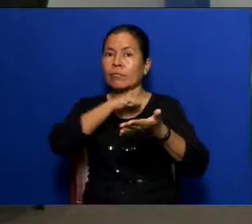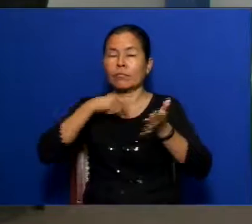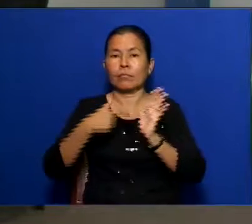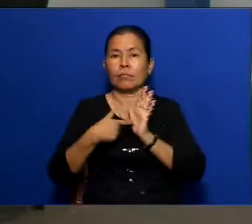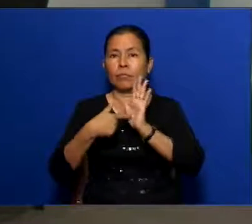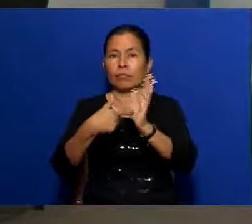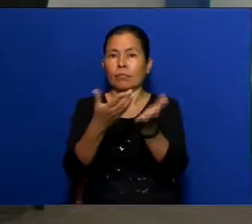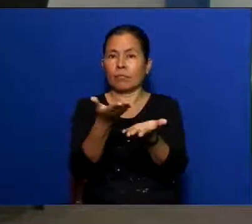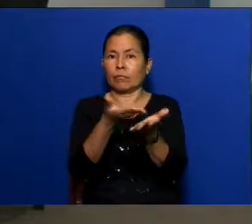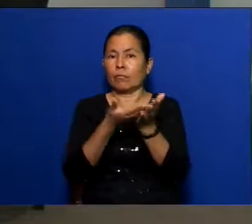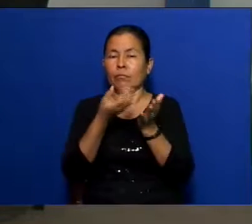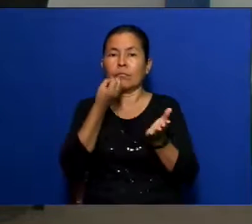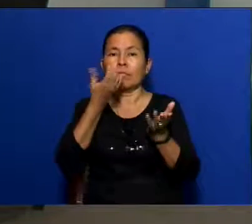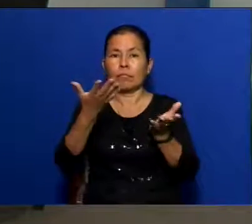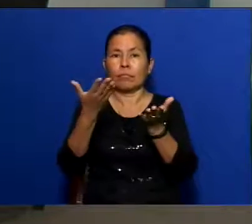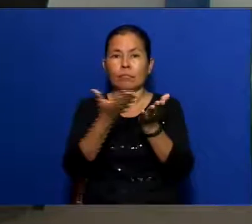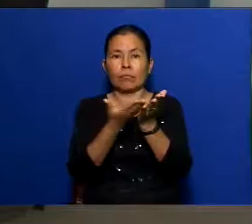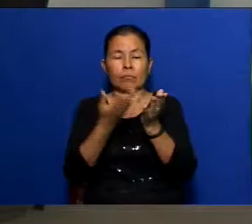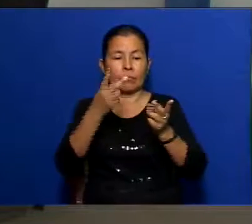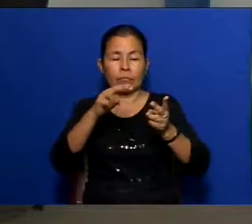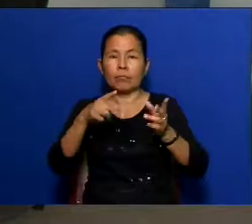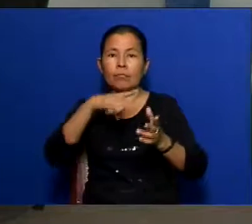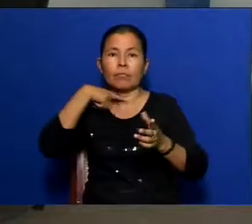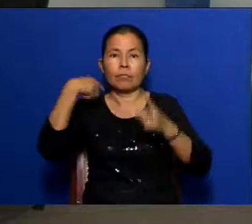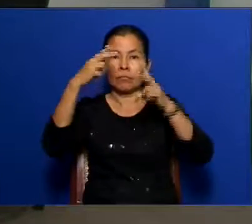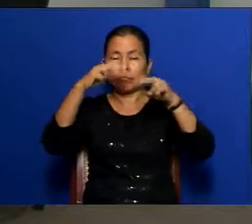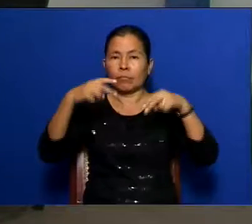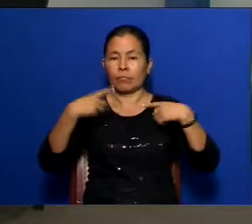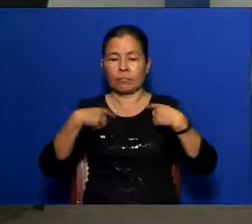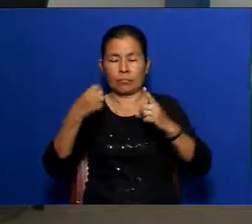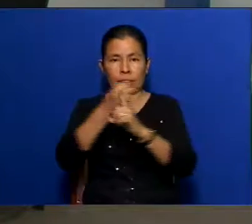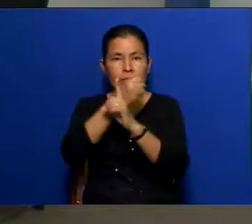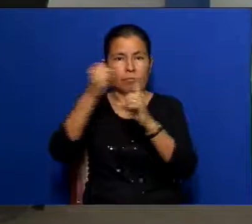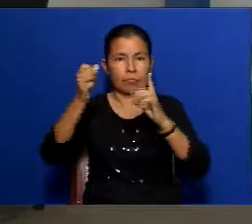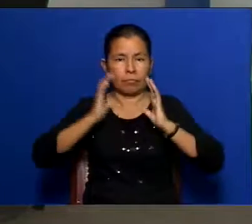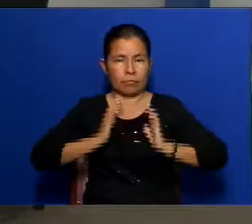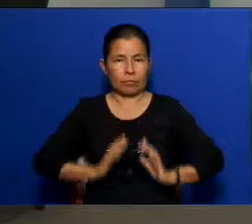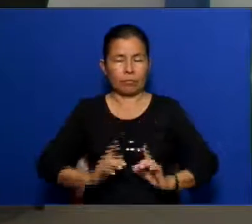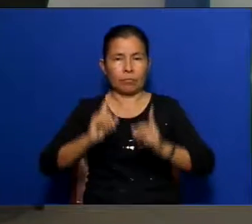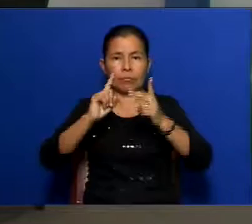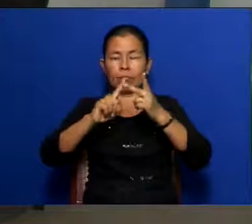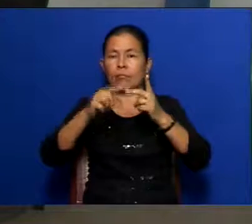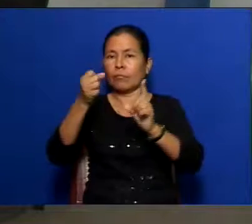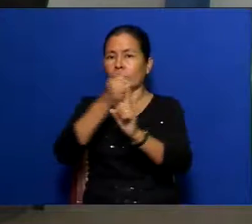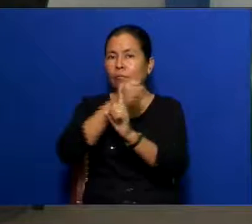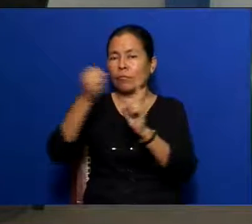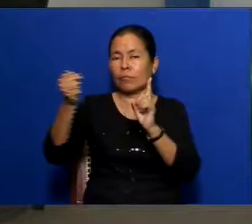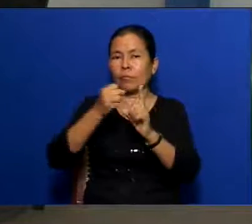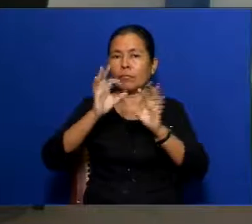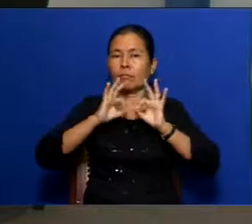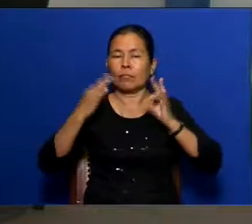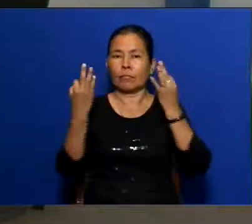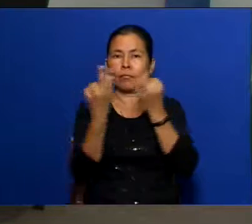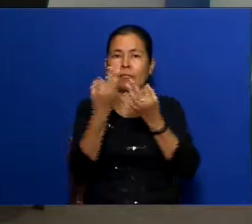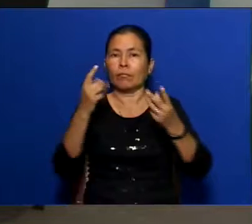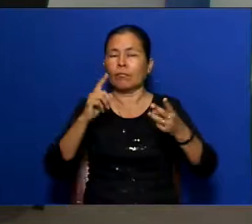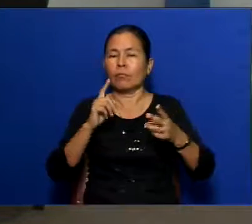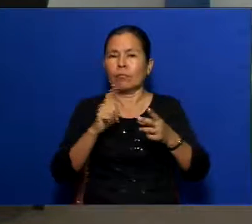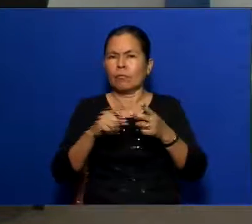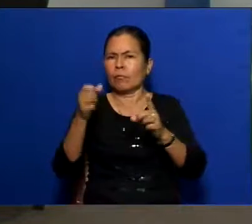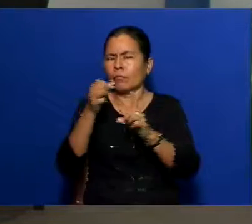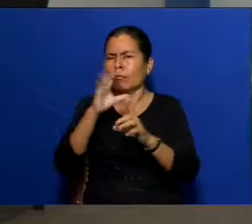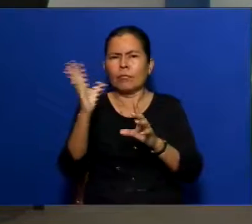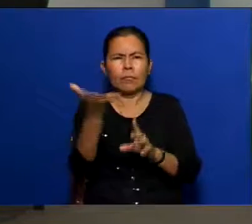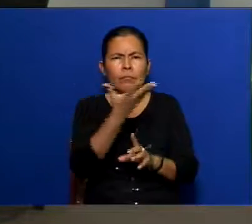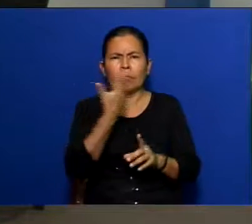delitos de lesiones físicas, el delito de violencia intrafamiliar, el delito o todos